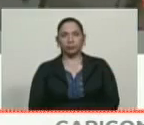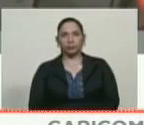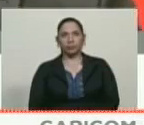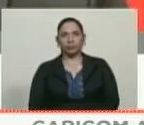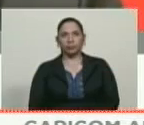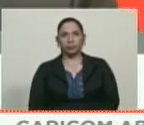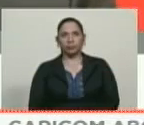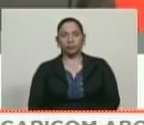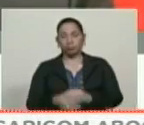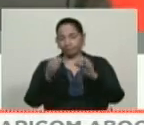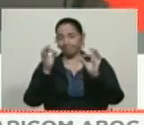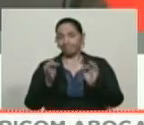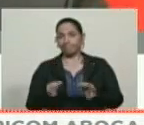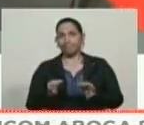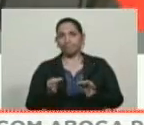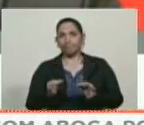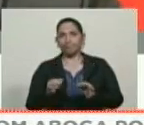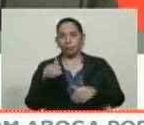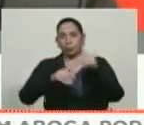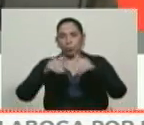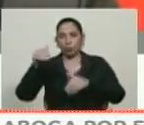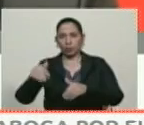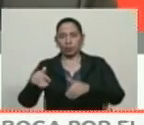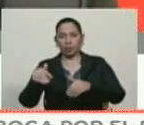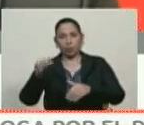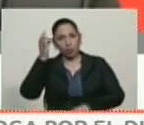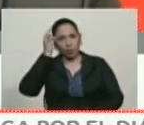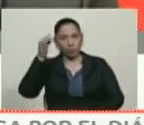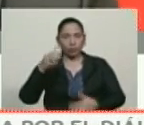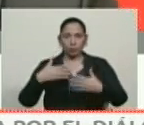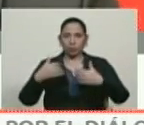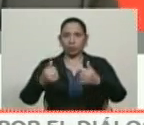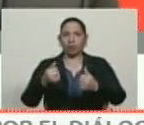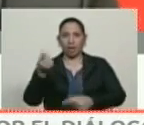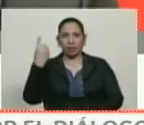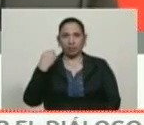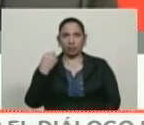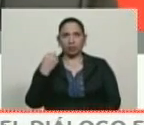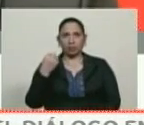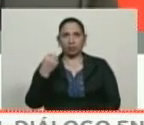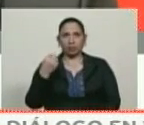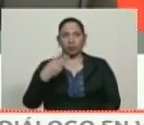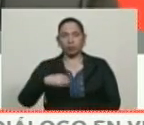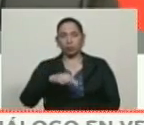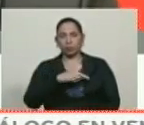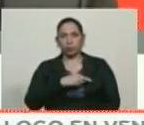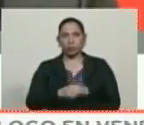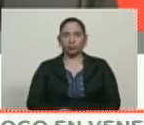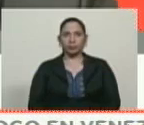En efecto, la votación en el Consejo de la Seguridad de ayer. Entonces, no tenemos que